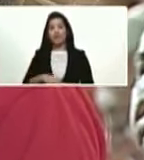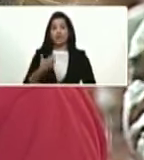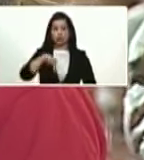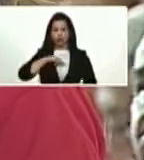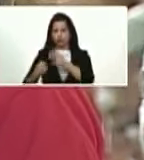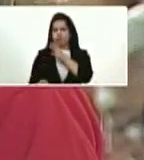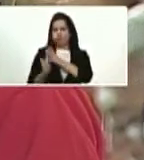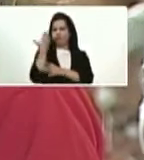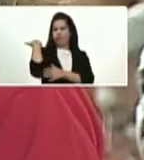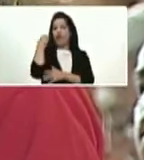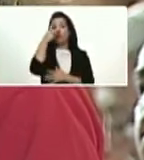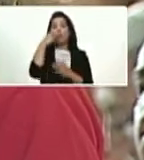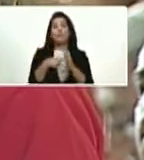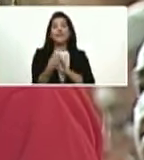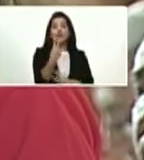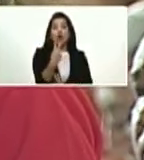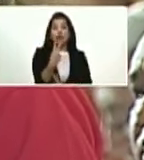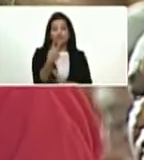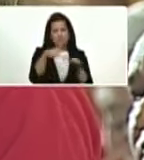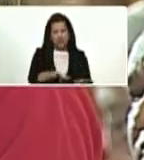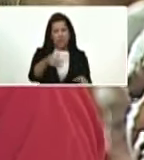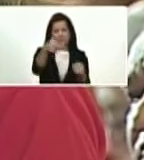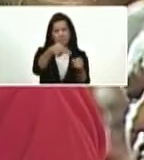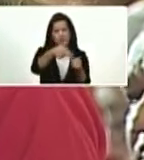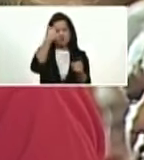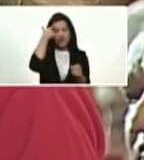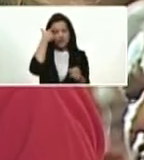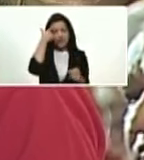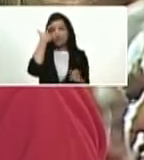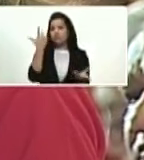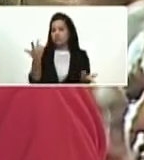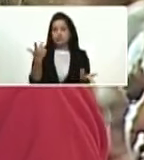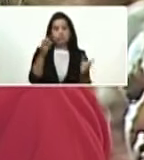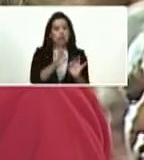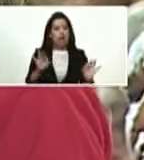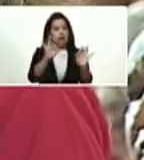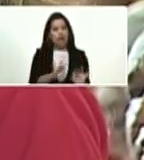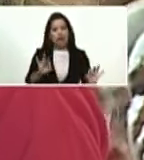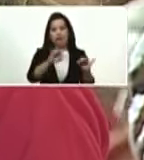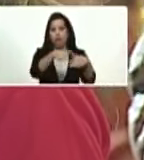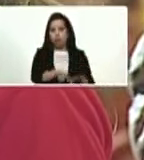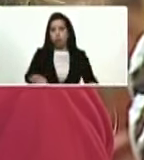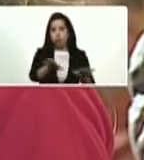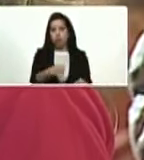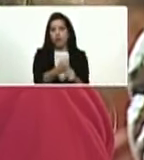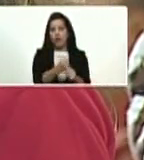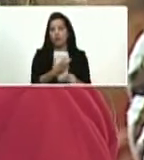para sustituir el sistema de control y adquisición que estaba en ese momento en manos privativas.